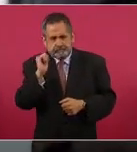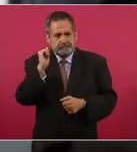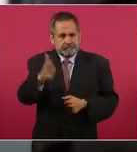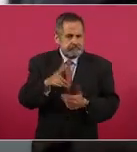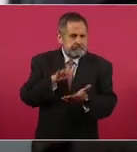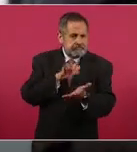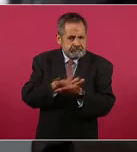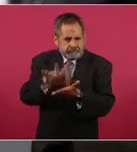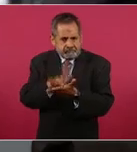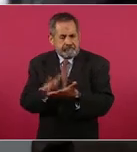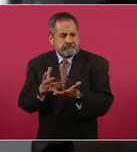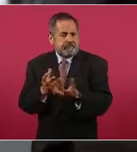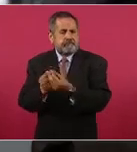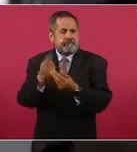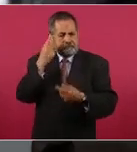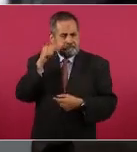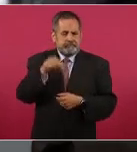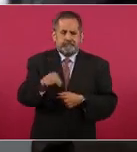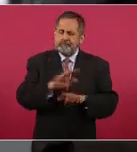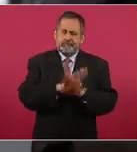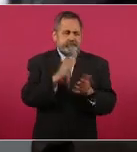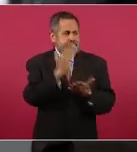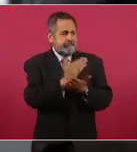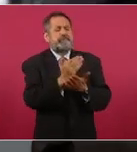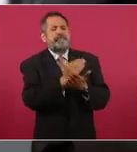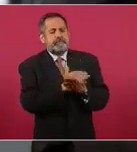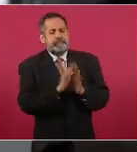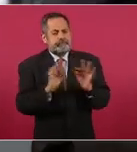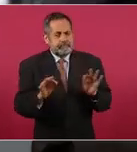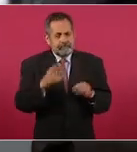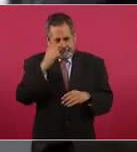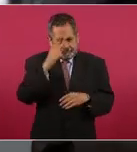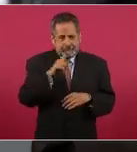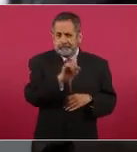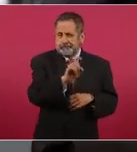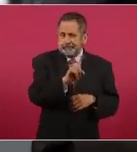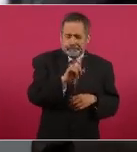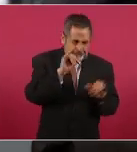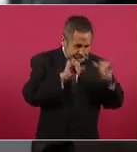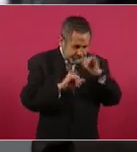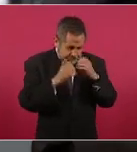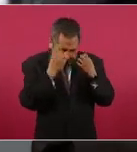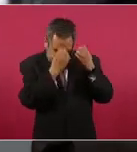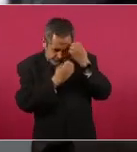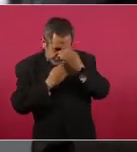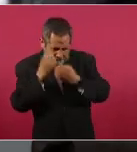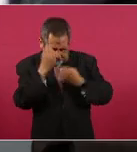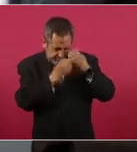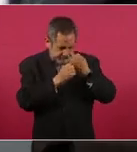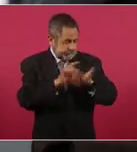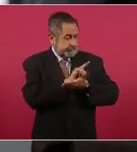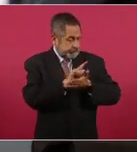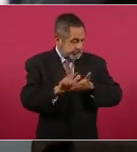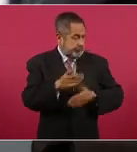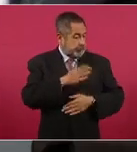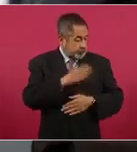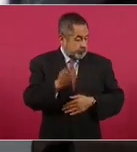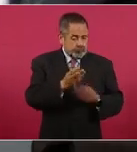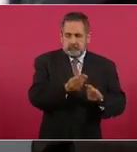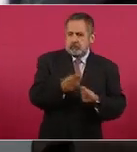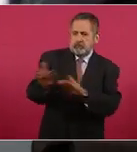apoyar para que esto no suceda, para que se analicen las aguas y ver que realmente